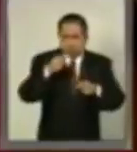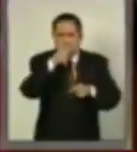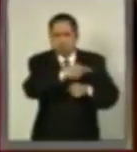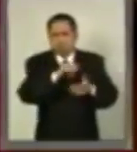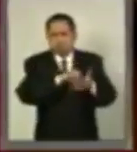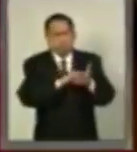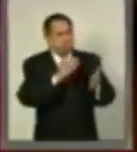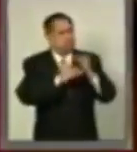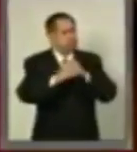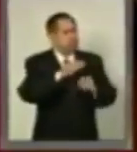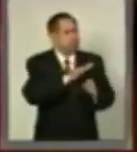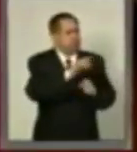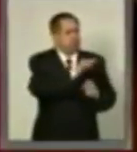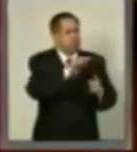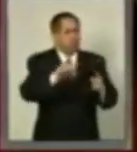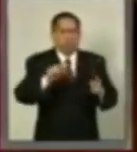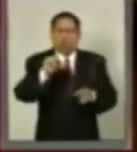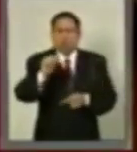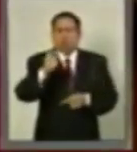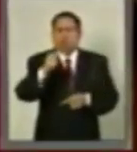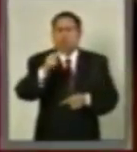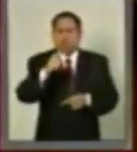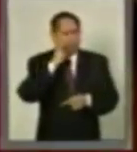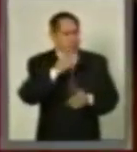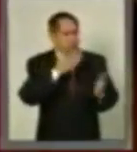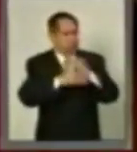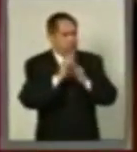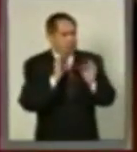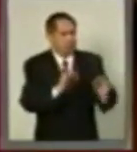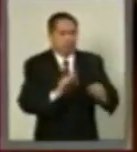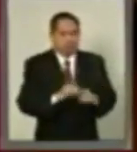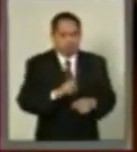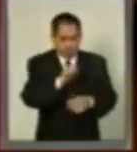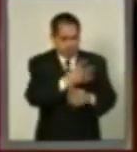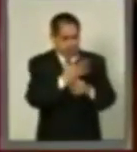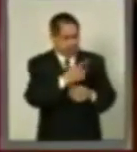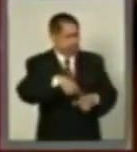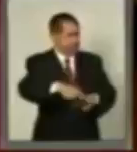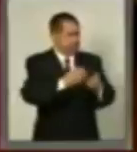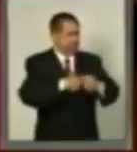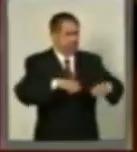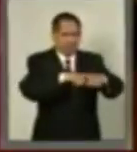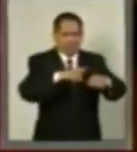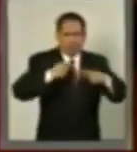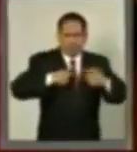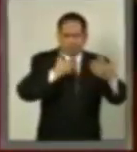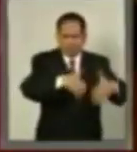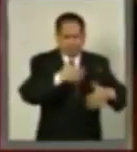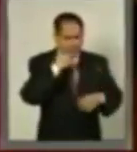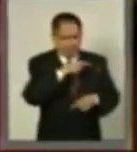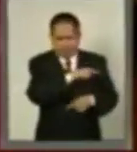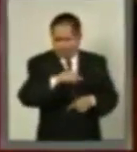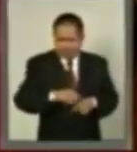de éxito de lo que se ha logrado en La Laguna, dicho por la propia sociedad, los propios empresarios.